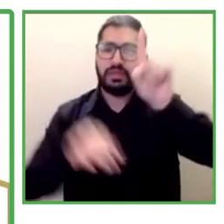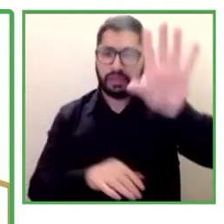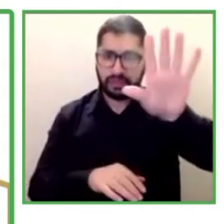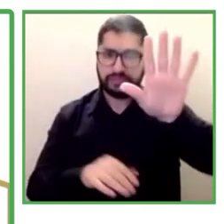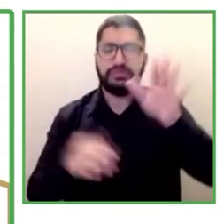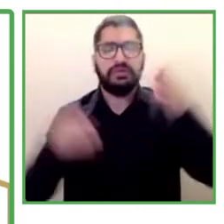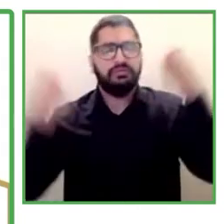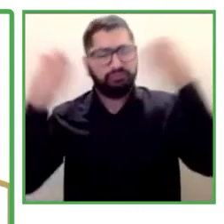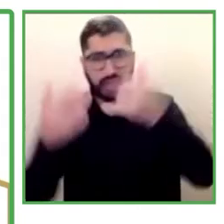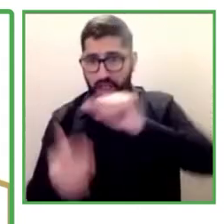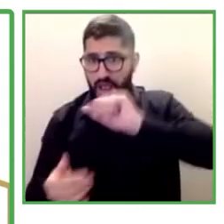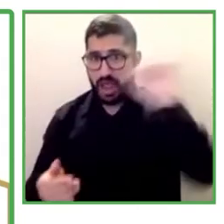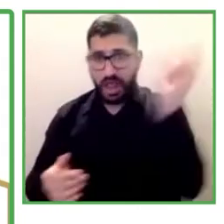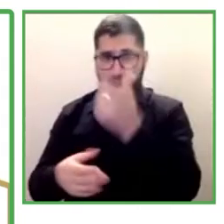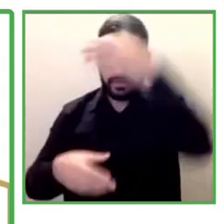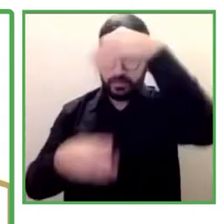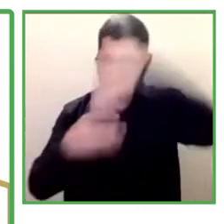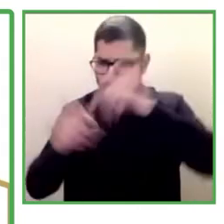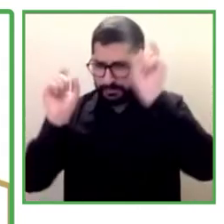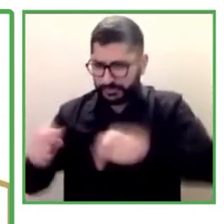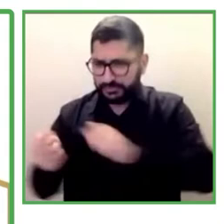transferencia.